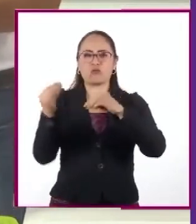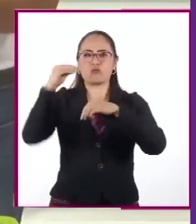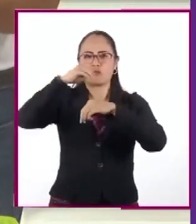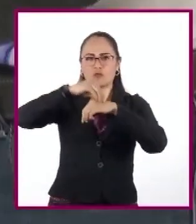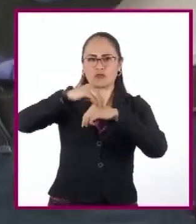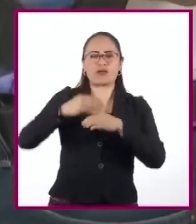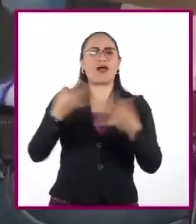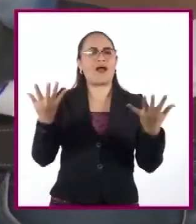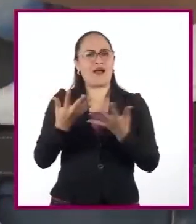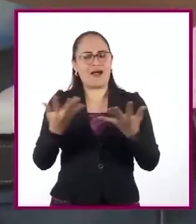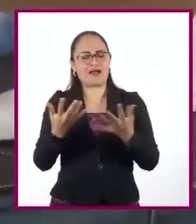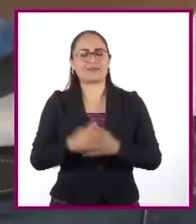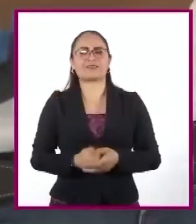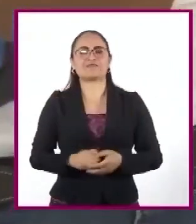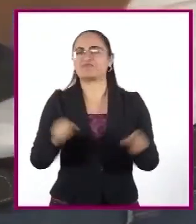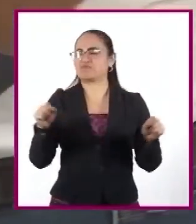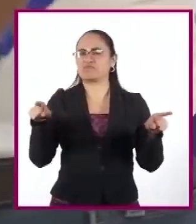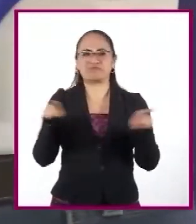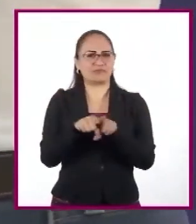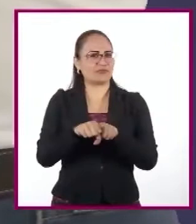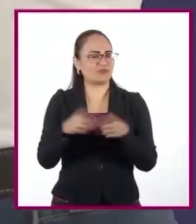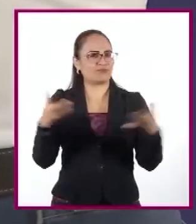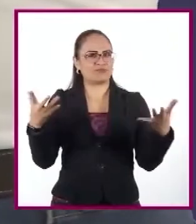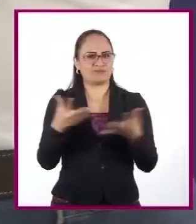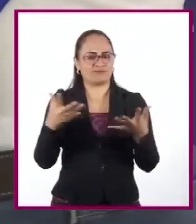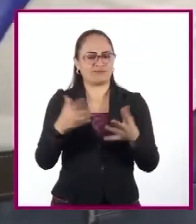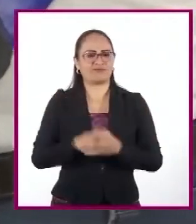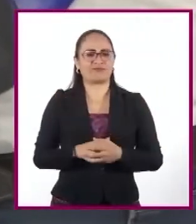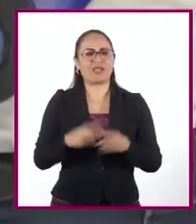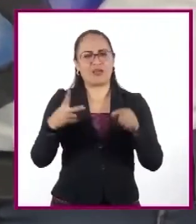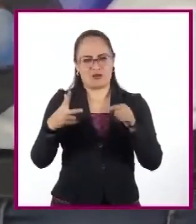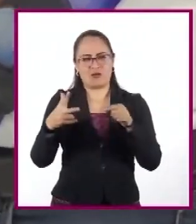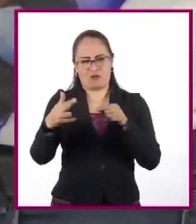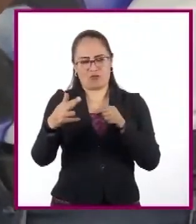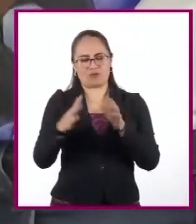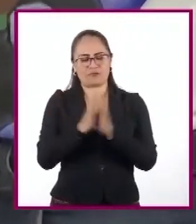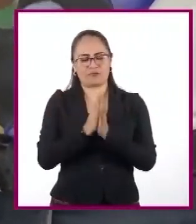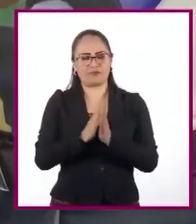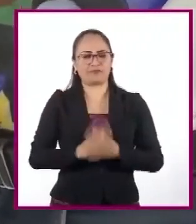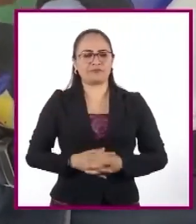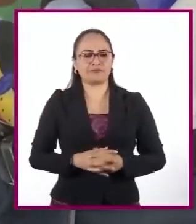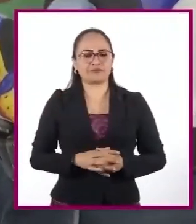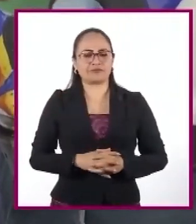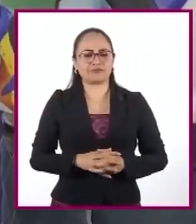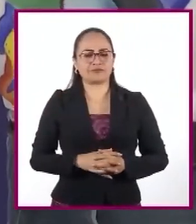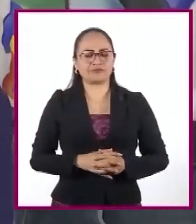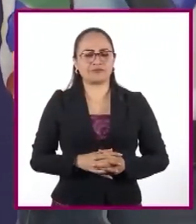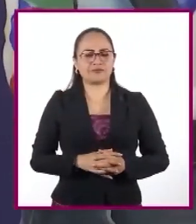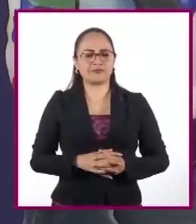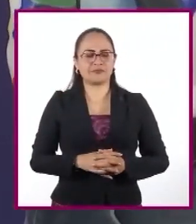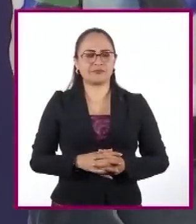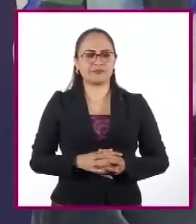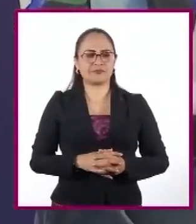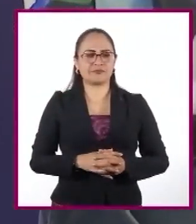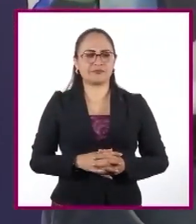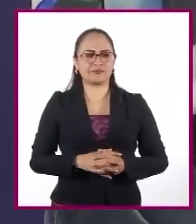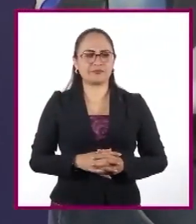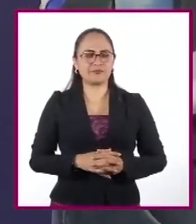maestra. Repitamos el proceso. Muy bien. Corte usted aquí hasta el fondo.